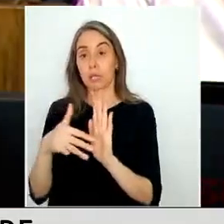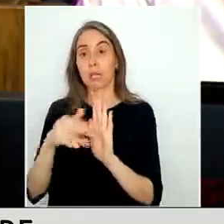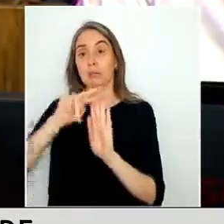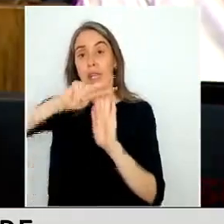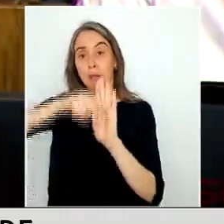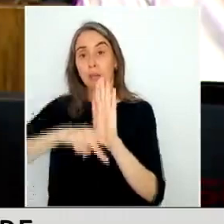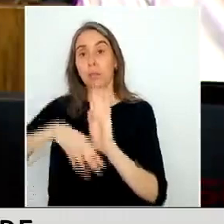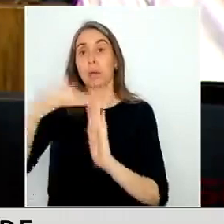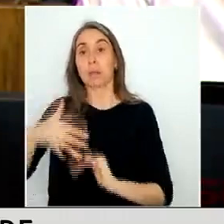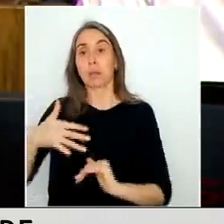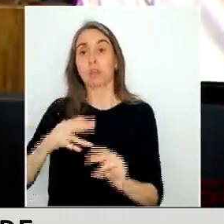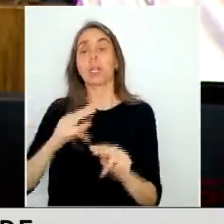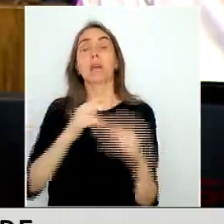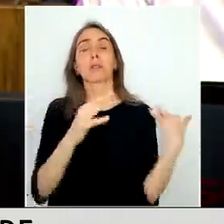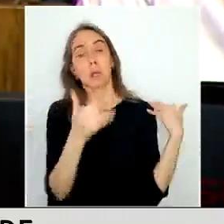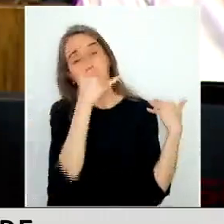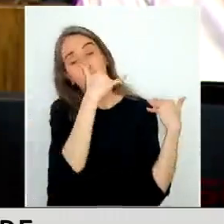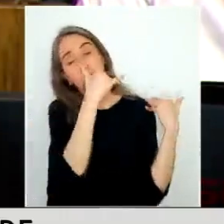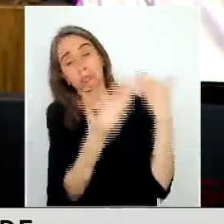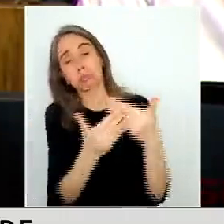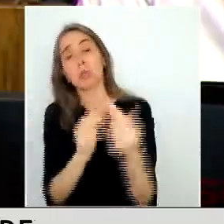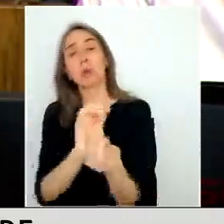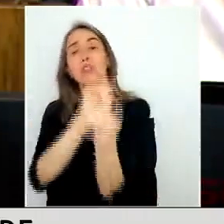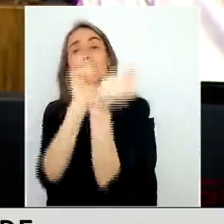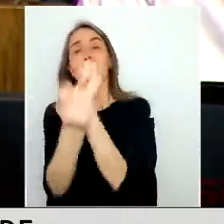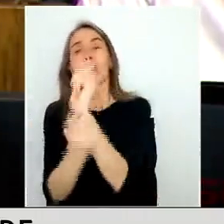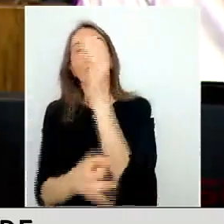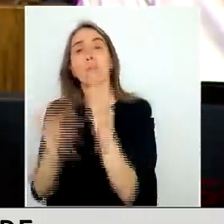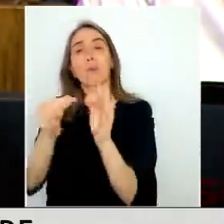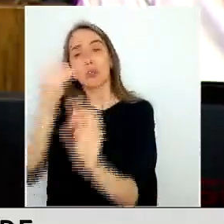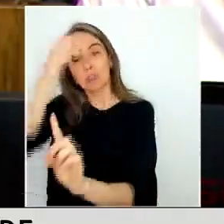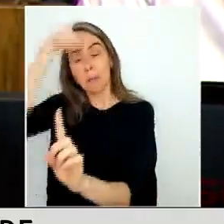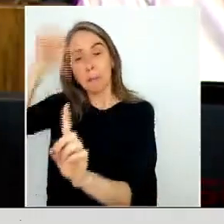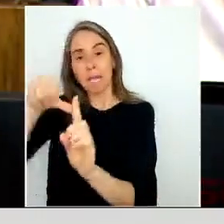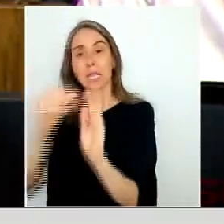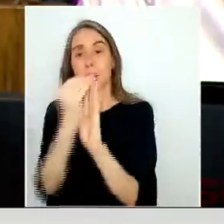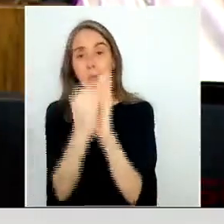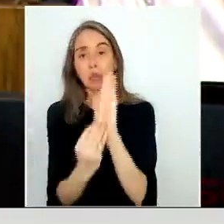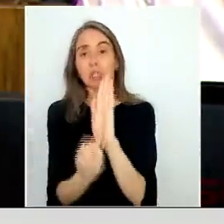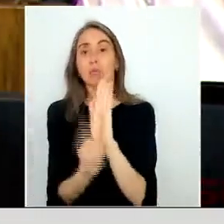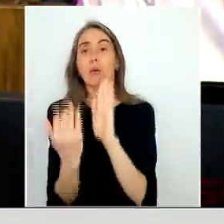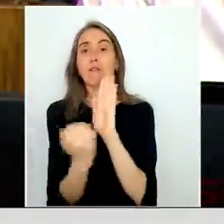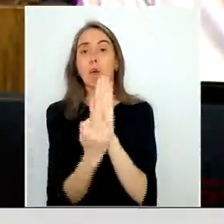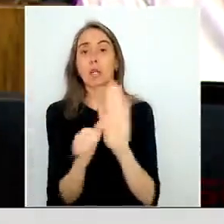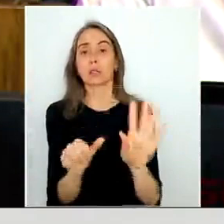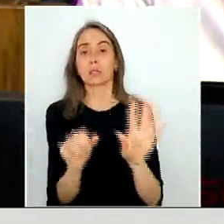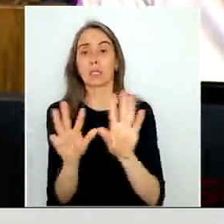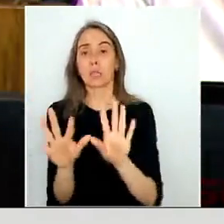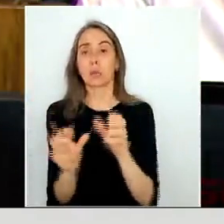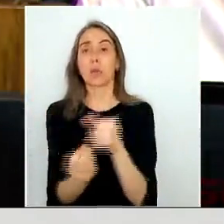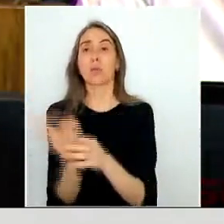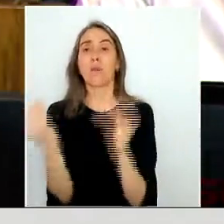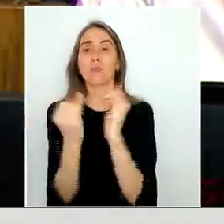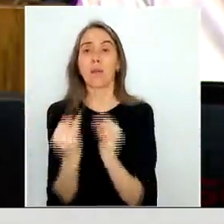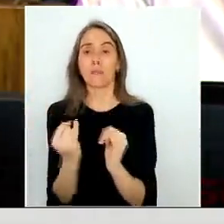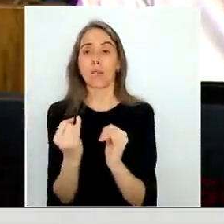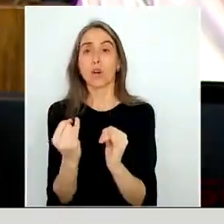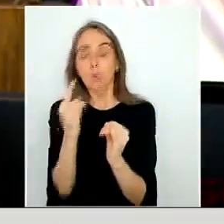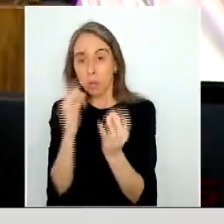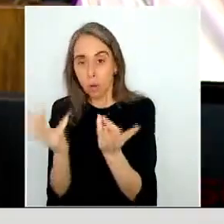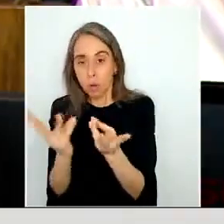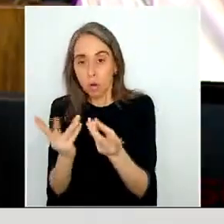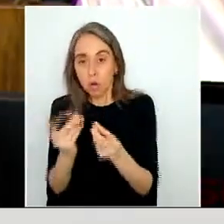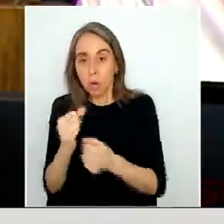reforma procesal penal estable y artículo 69 una nueva forma de computar la pena